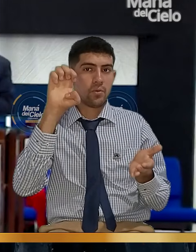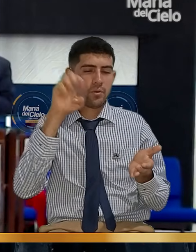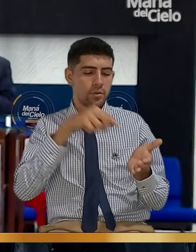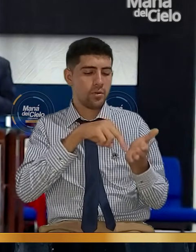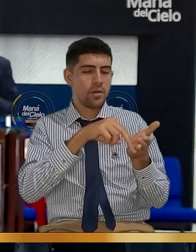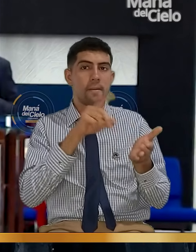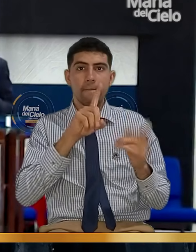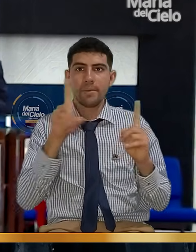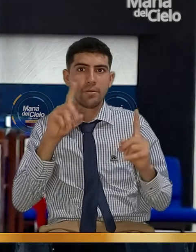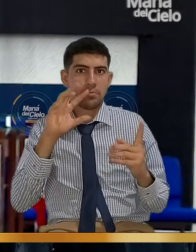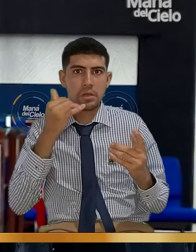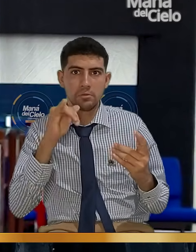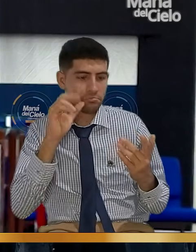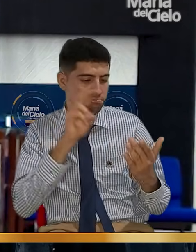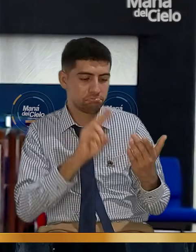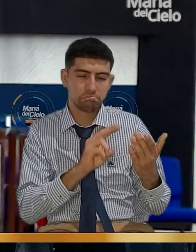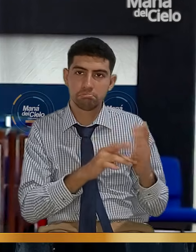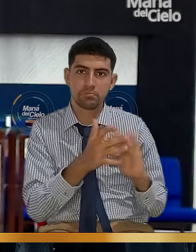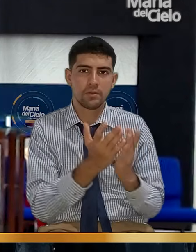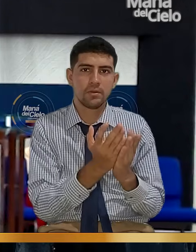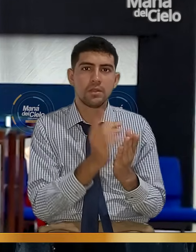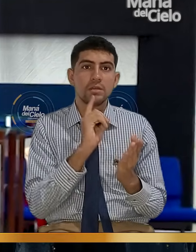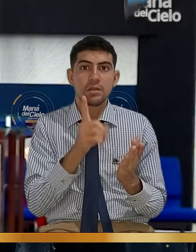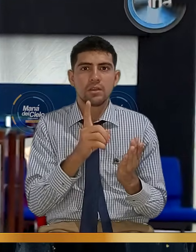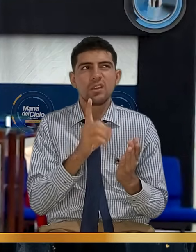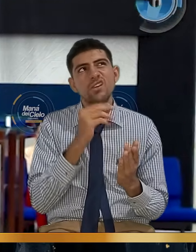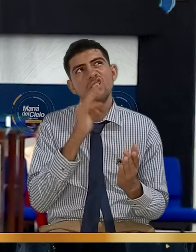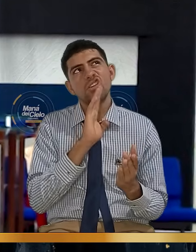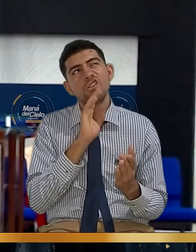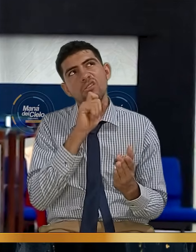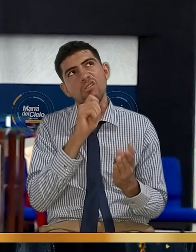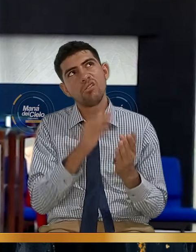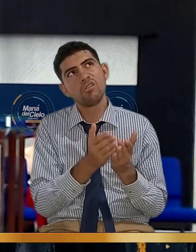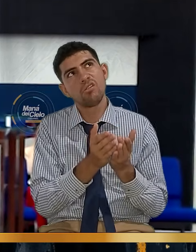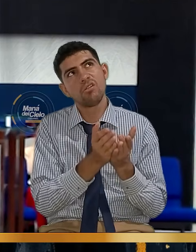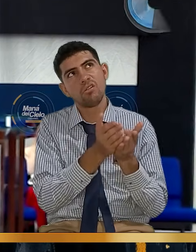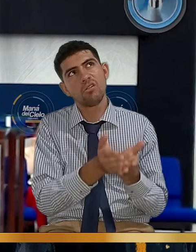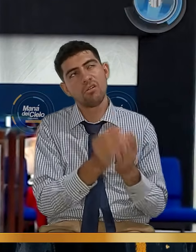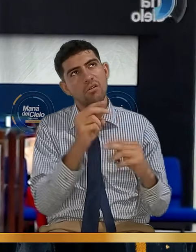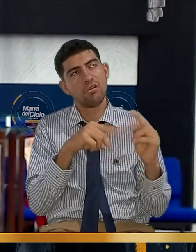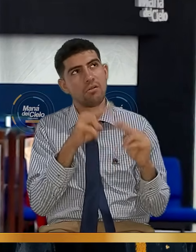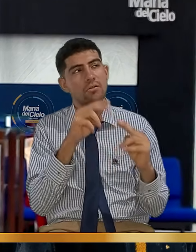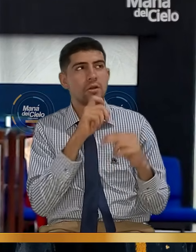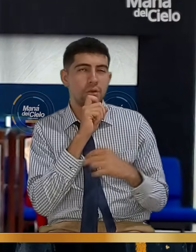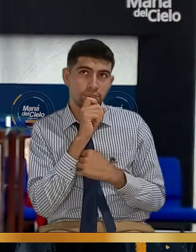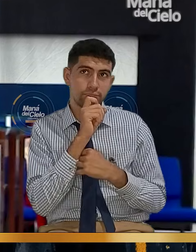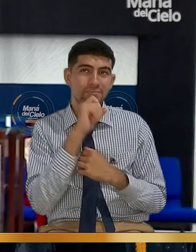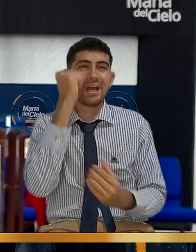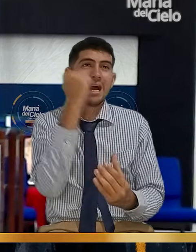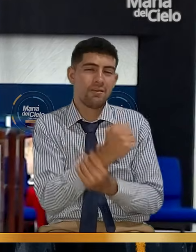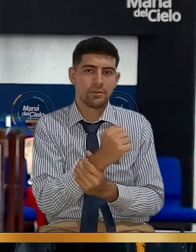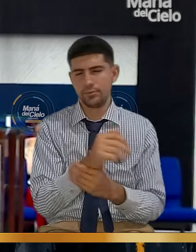Dios. Gloria al Señor. Estos días, como estoy tan con espíritu de profesor,